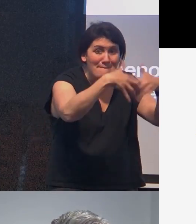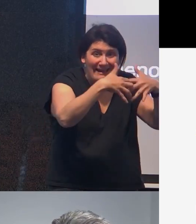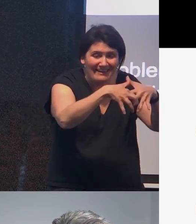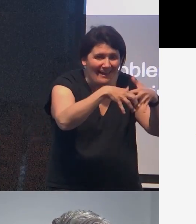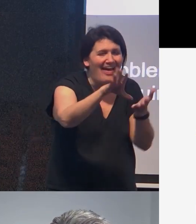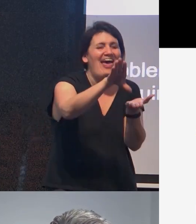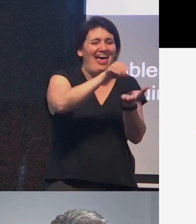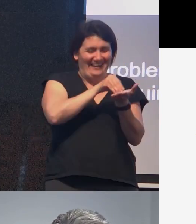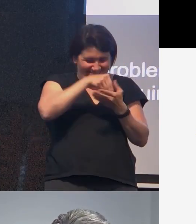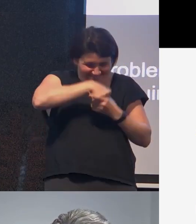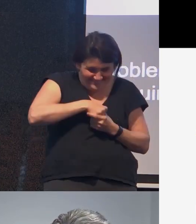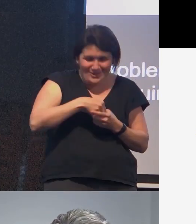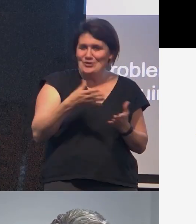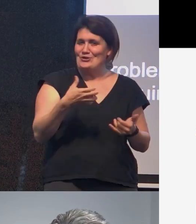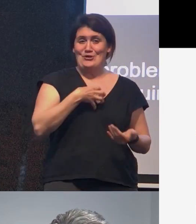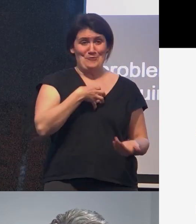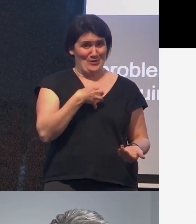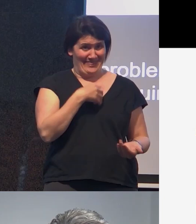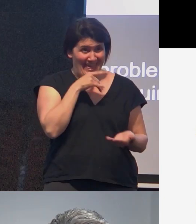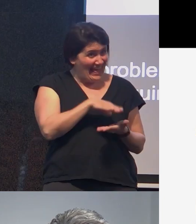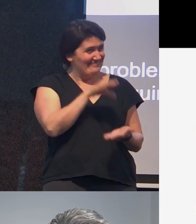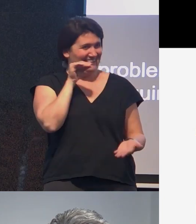que un ordenador entienda.